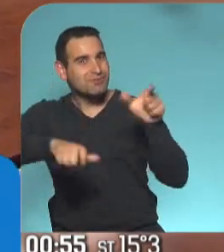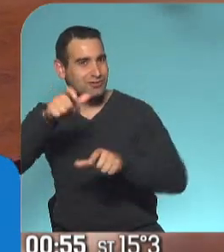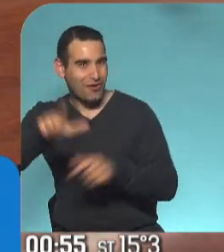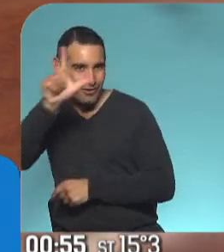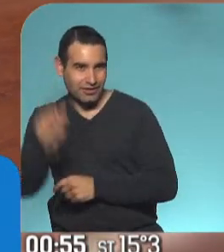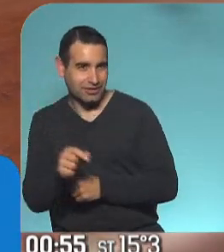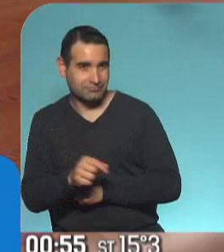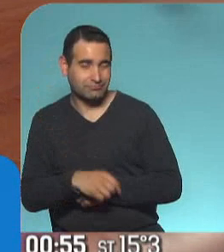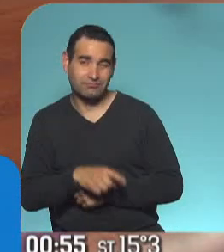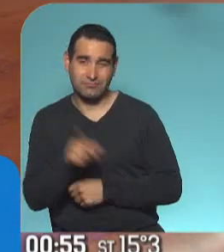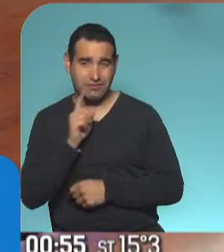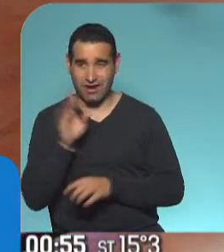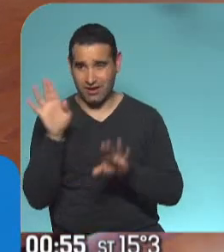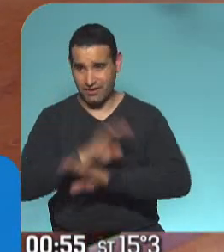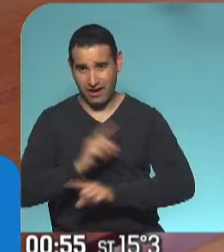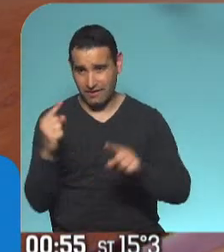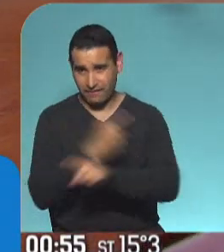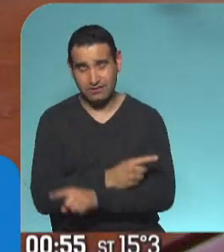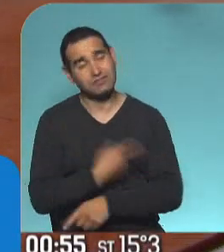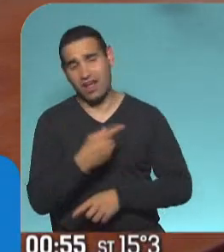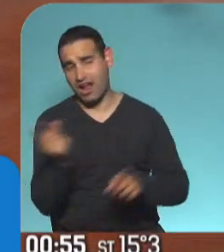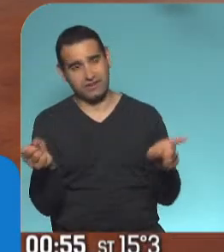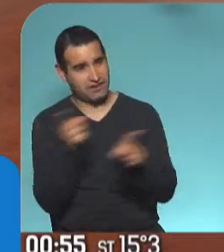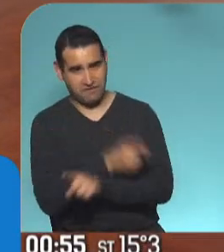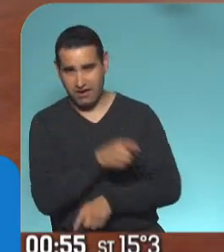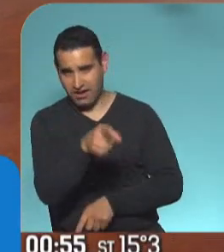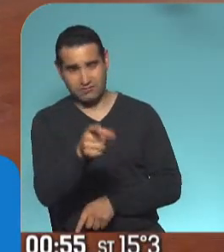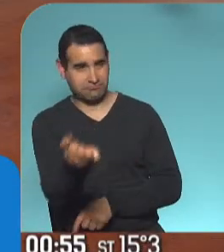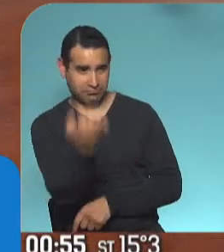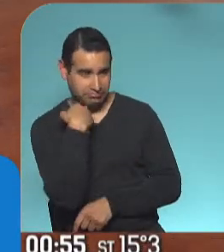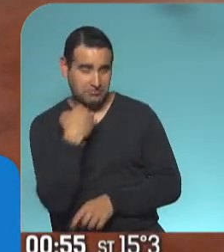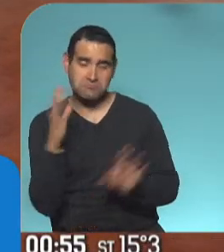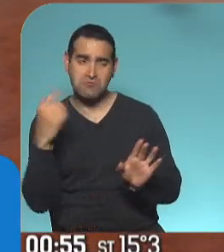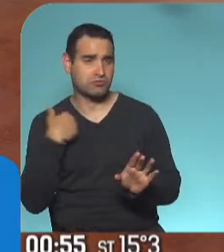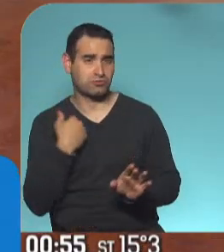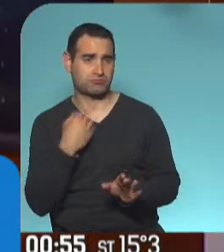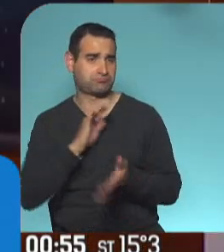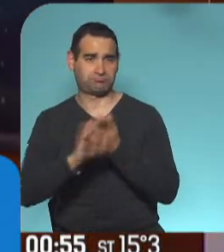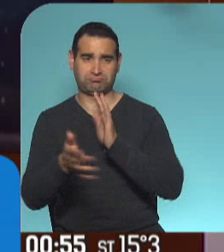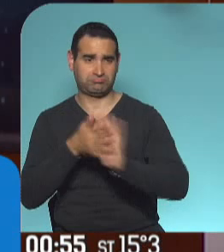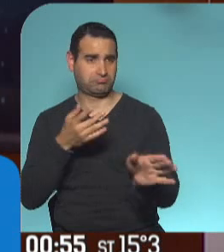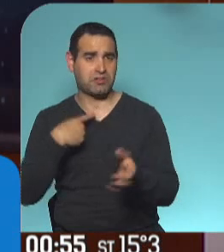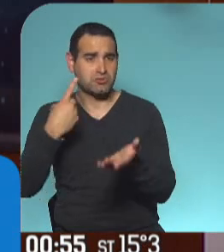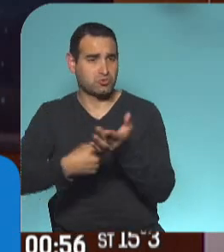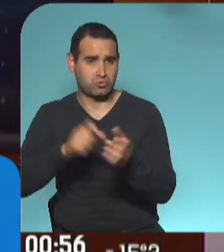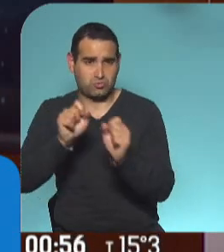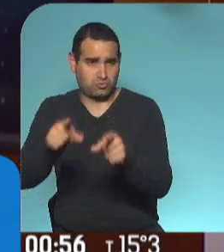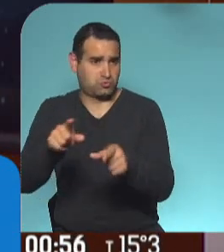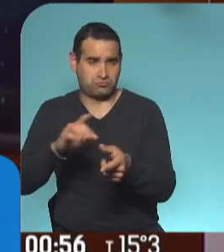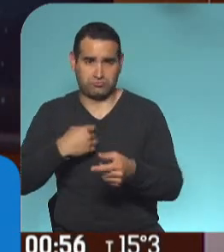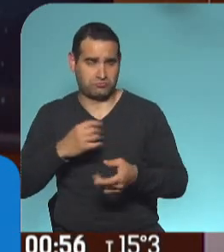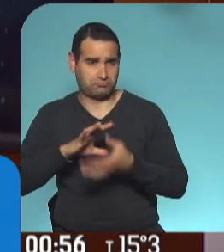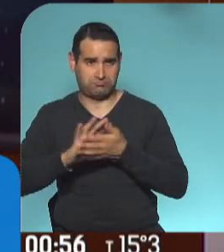nada de esto pasó y entonces yo digamos me corrí de la decisión que él tomó no me corrí del lugar donde